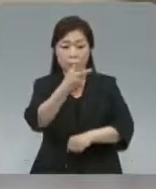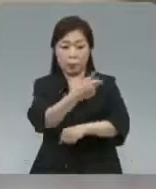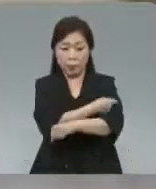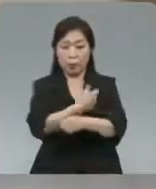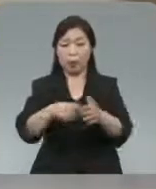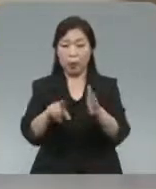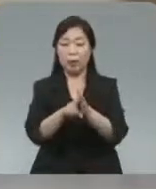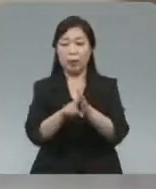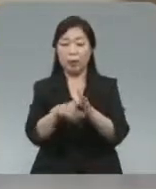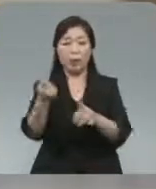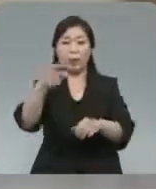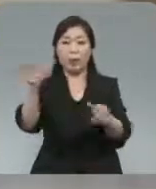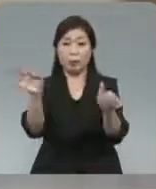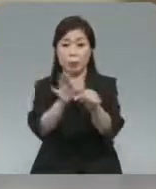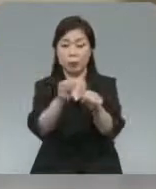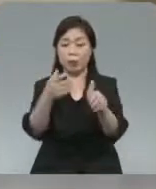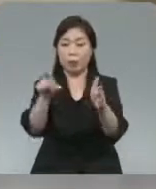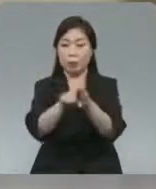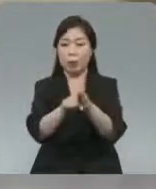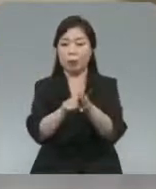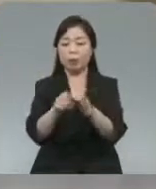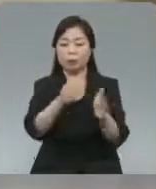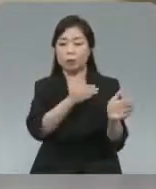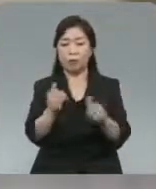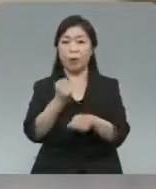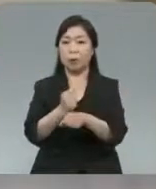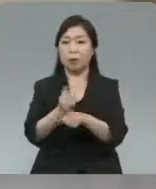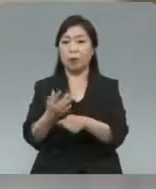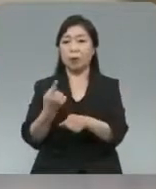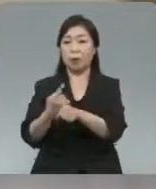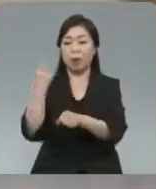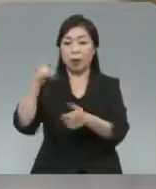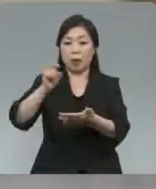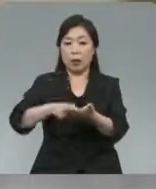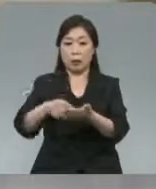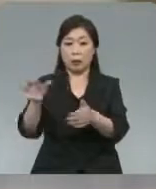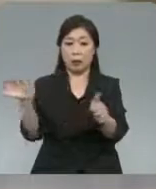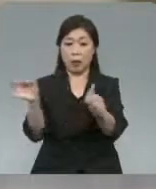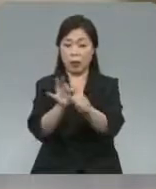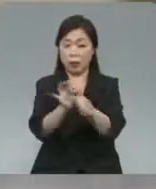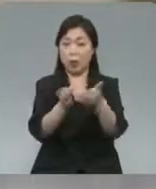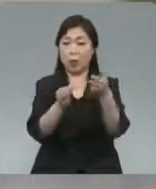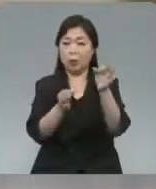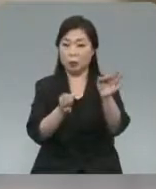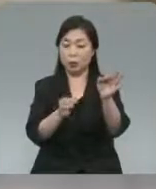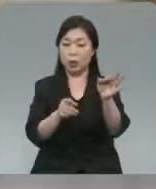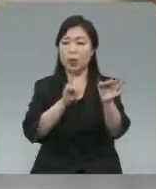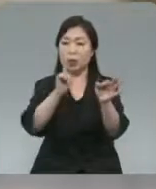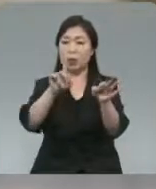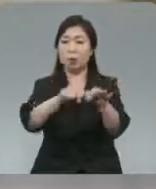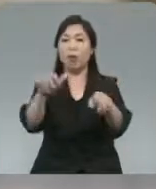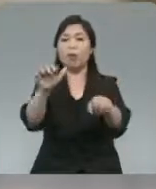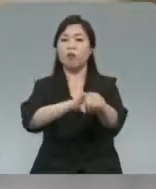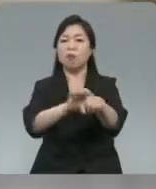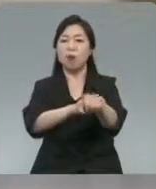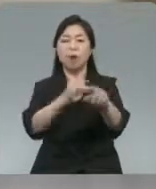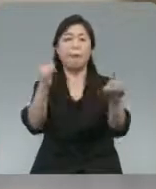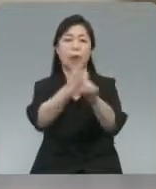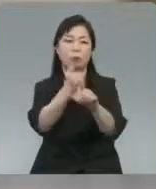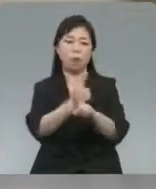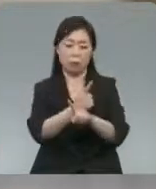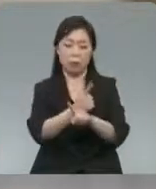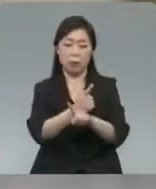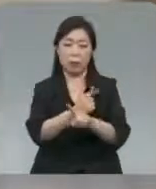y entre 3 y 8 el martes y el miércoles respectivamente pero pasada esta semana no habrá días designados y todos podrán